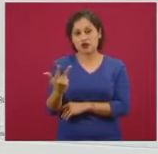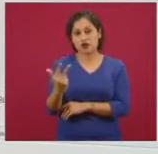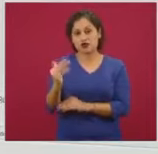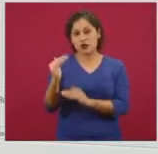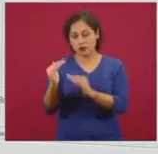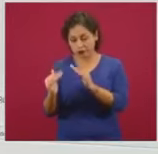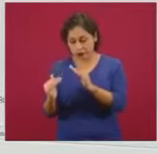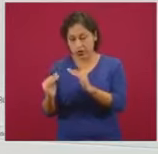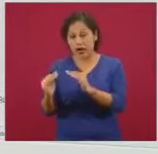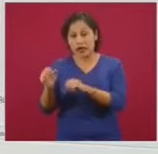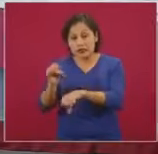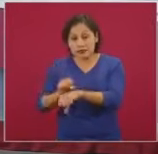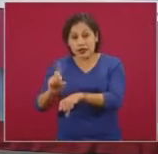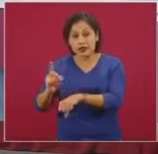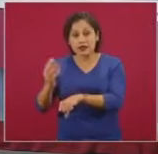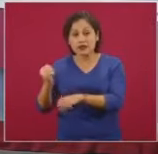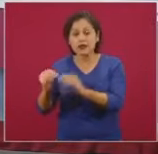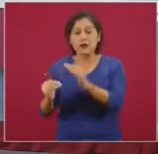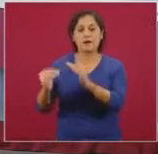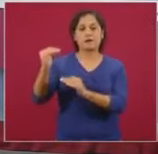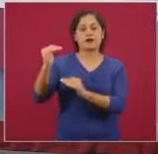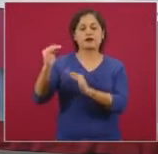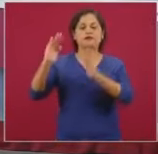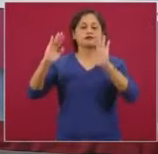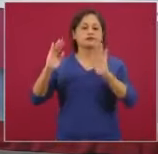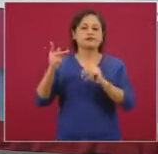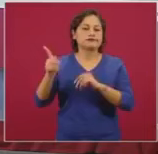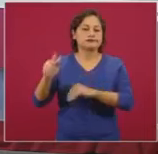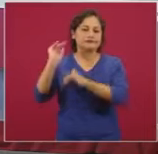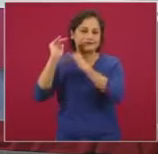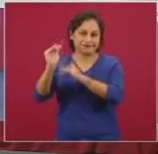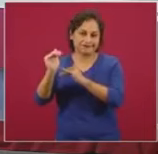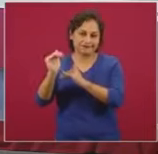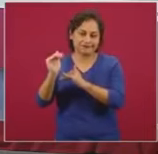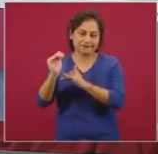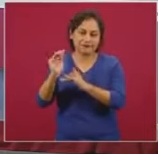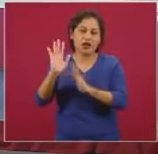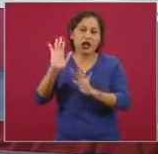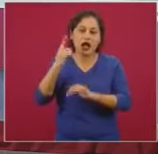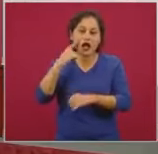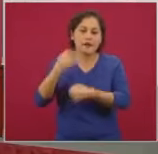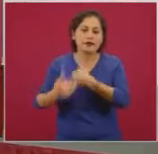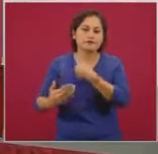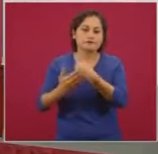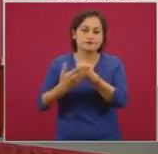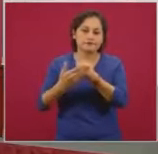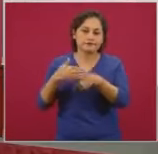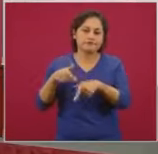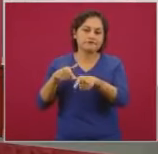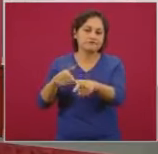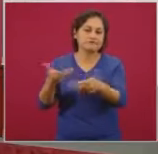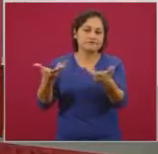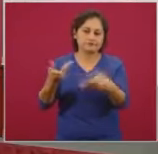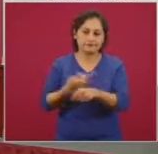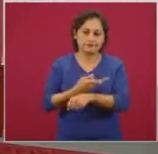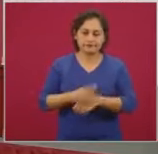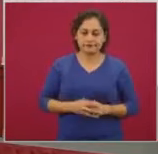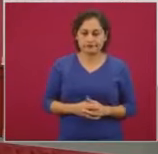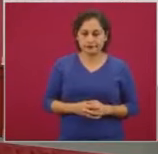39, pero eso pues todavía es temprano para saber cuál es la tendencia que va a presentar en las próximas semanas registradas. La